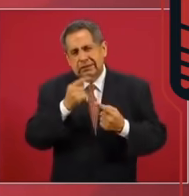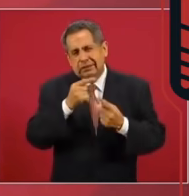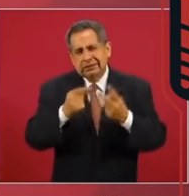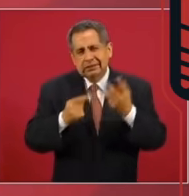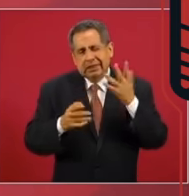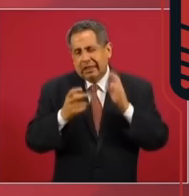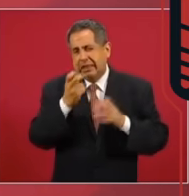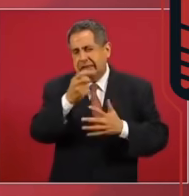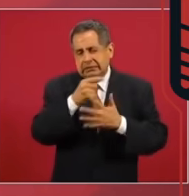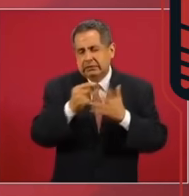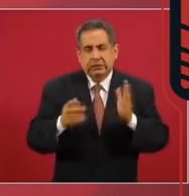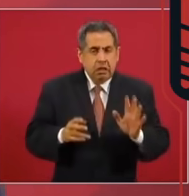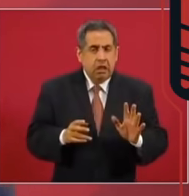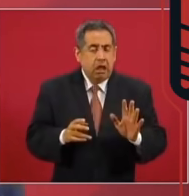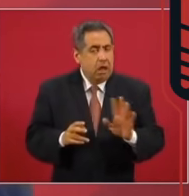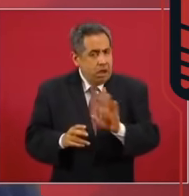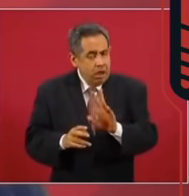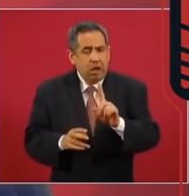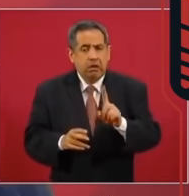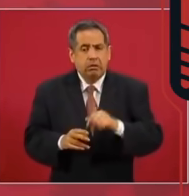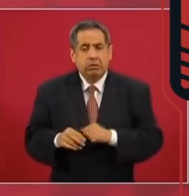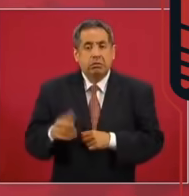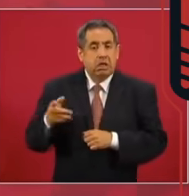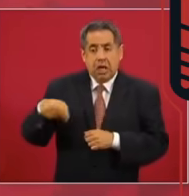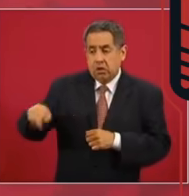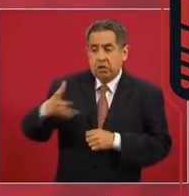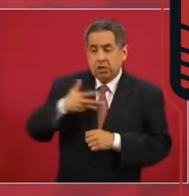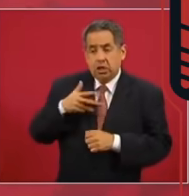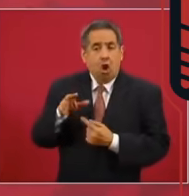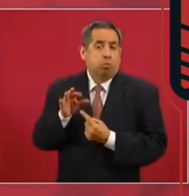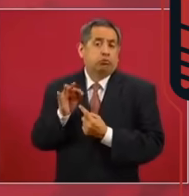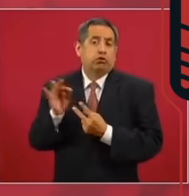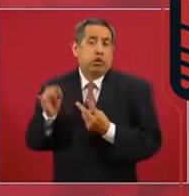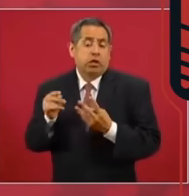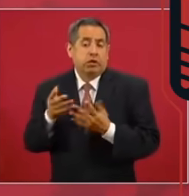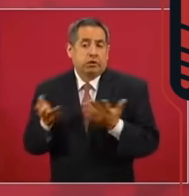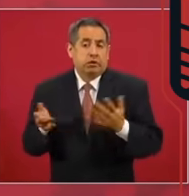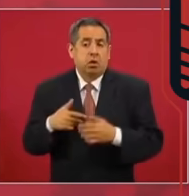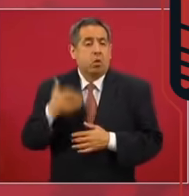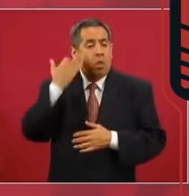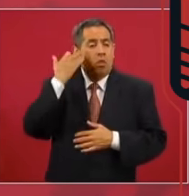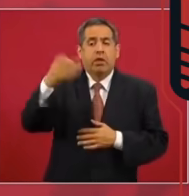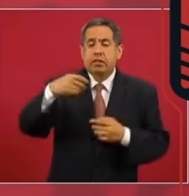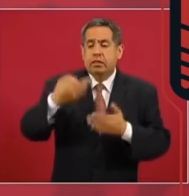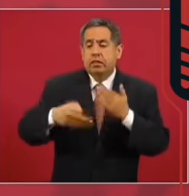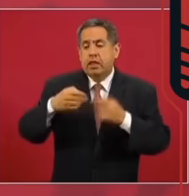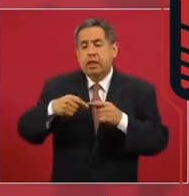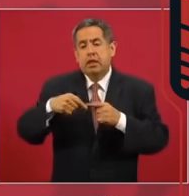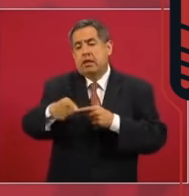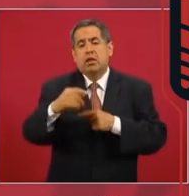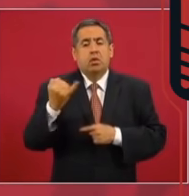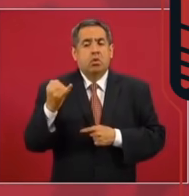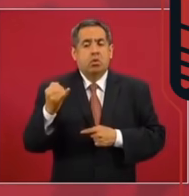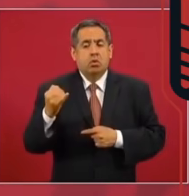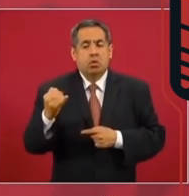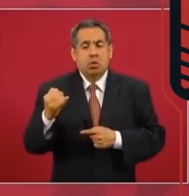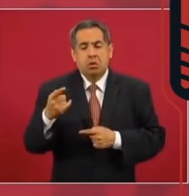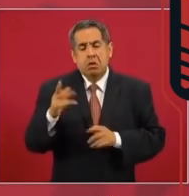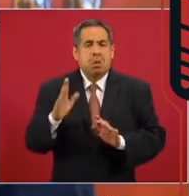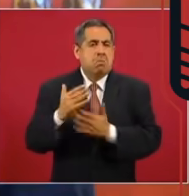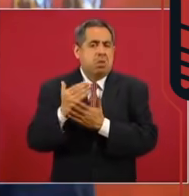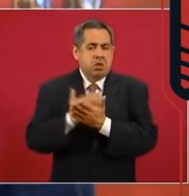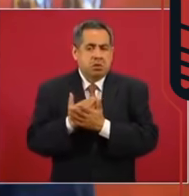de privilegios. Entonces, tienen esa posibilidad. ¿Cuánto falta de aquí a junio? Pues